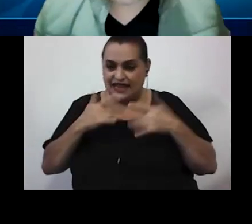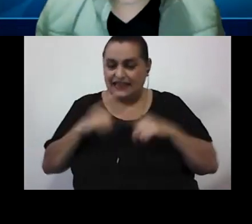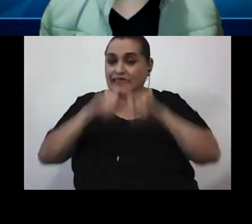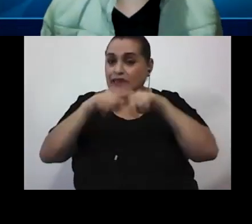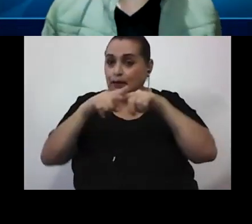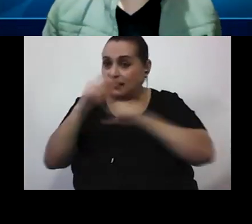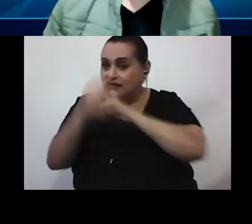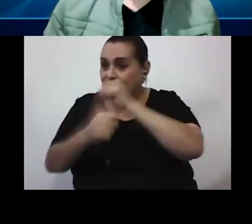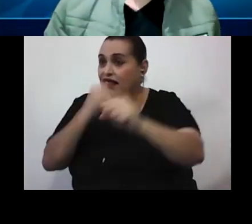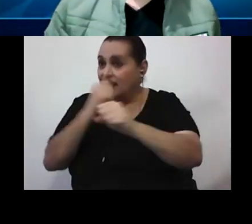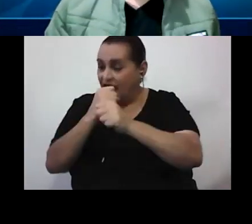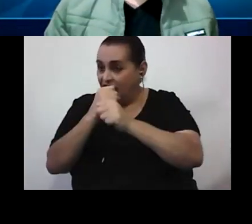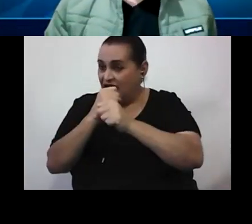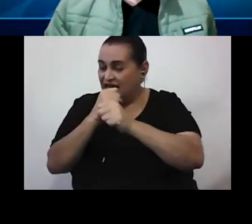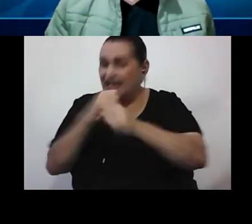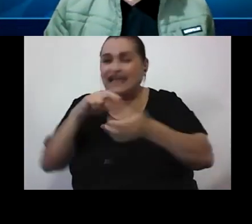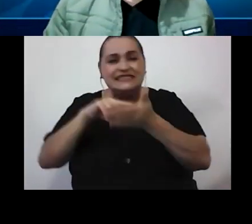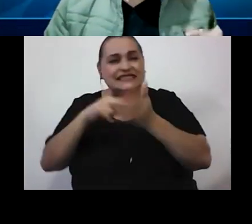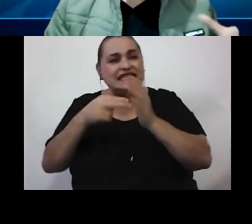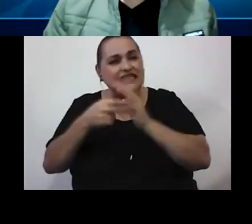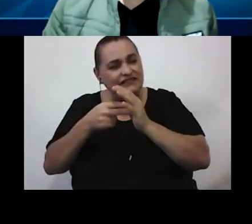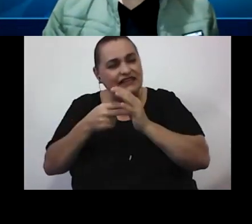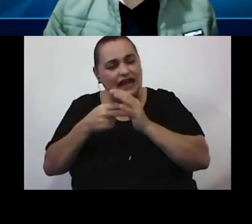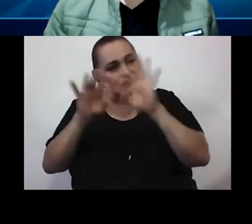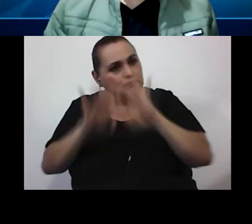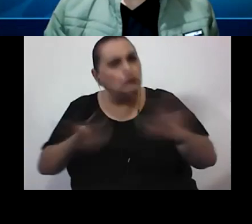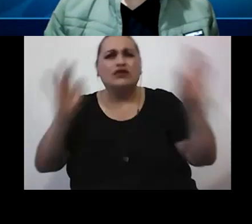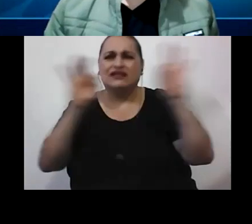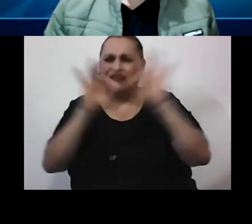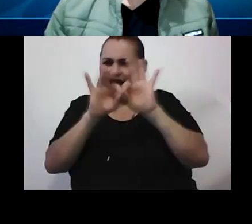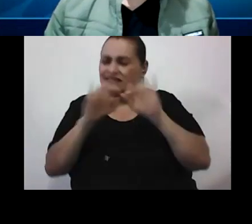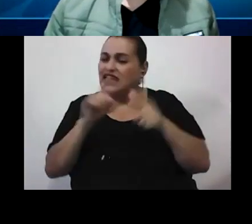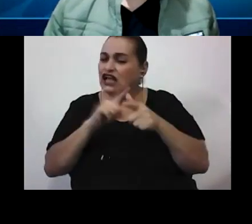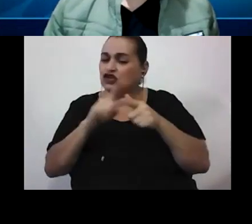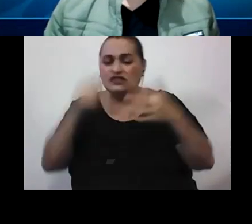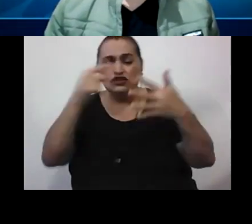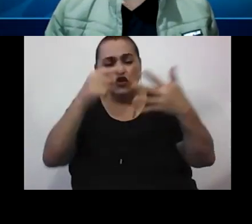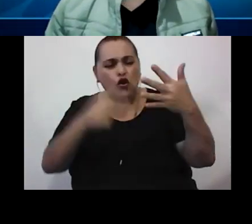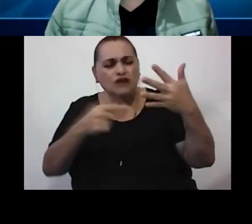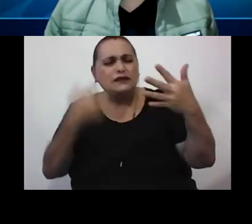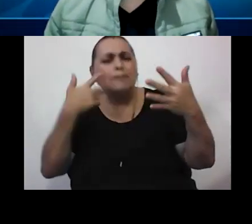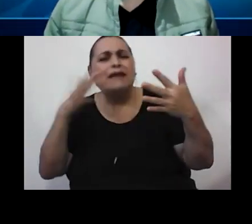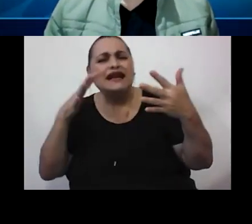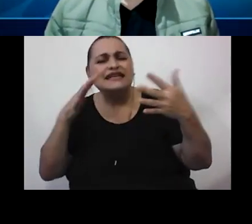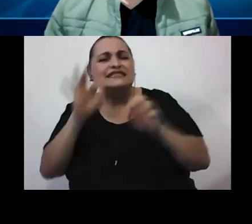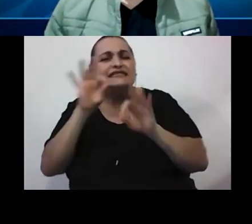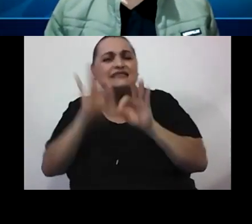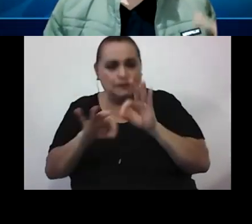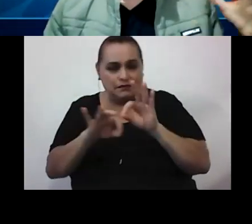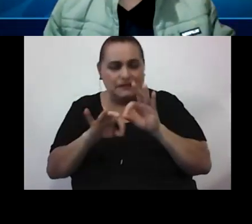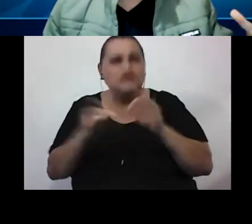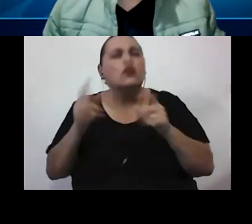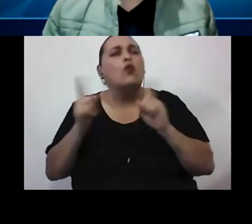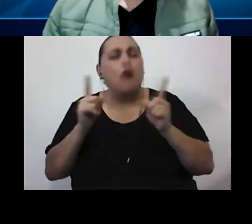es supremamente significativo. Entonces estas cosas parecieran sencillas, parecieran fáciles, lo cual son, y